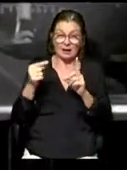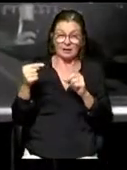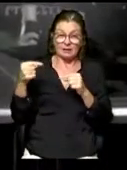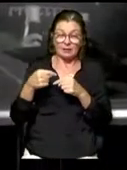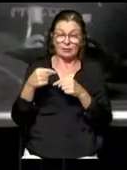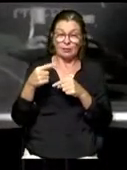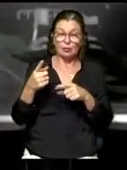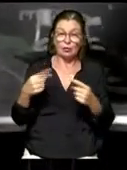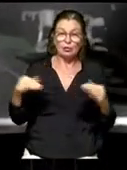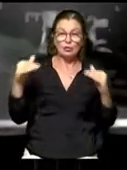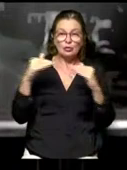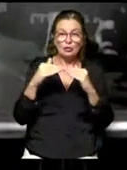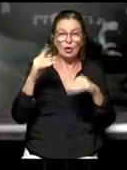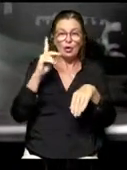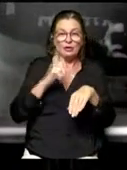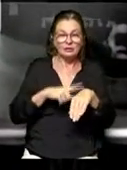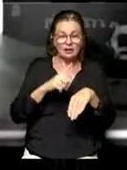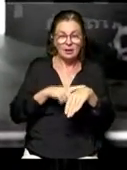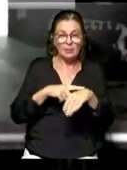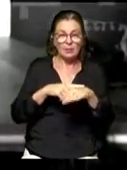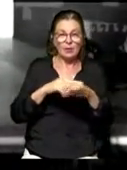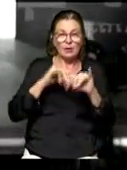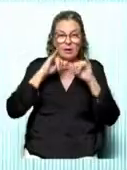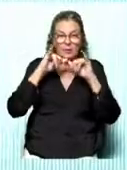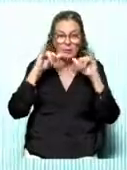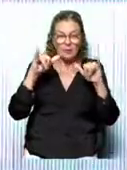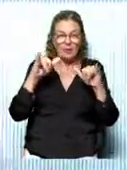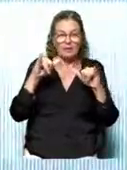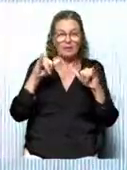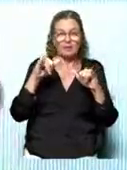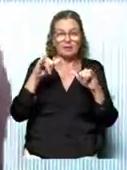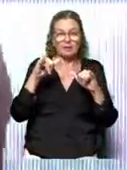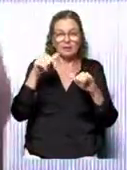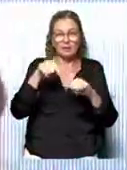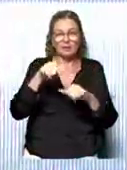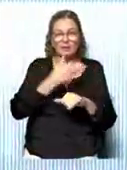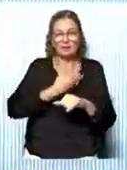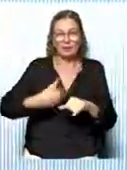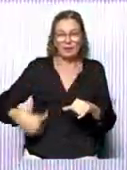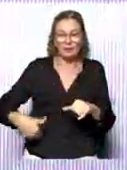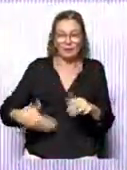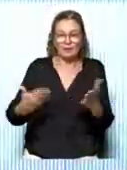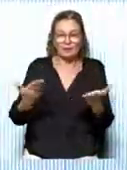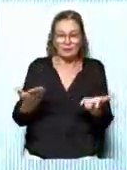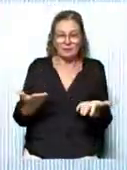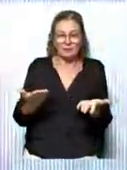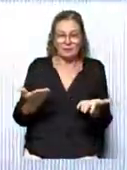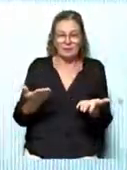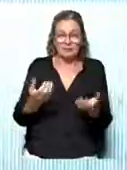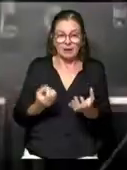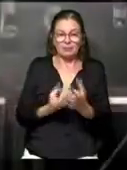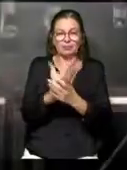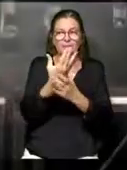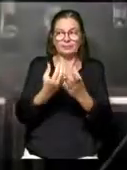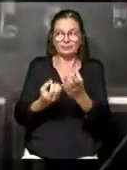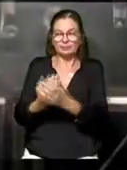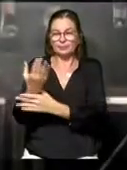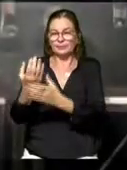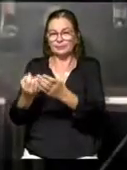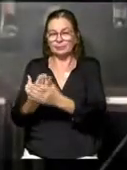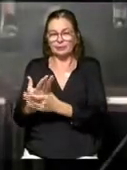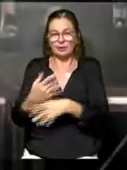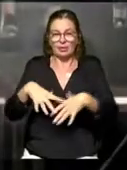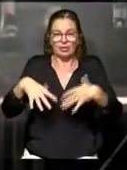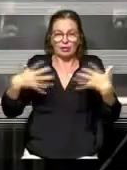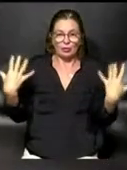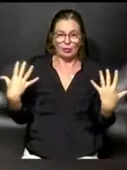el tiempo en la agenda en este año electoral y con este gobierno van a aparecer de